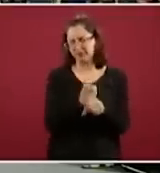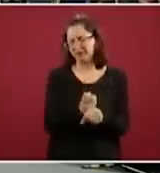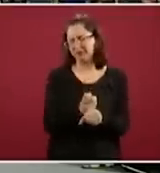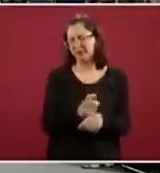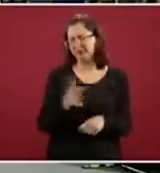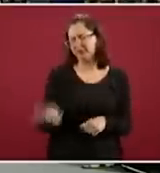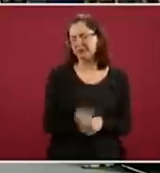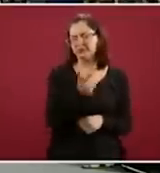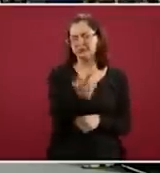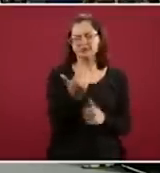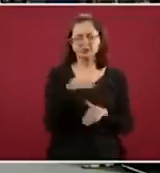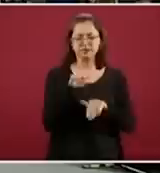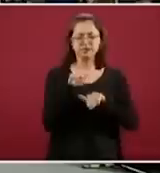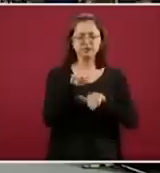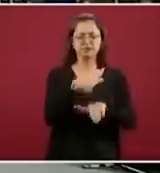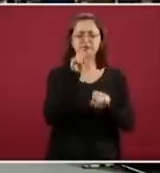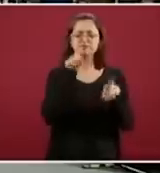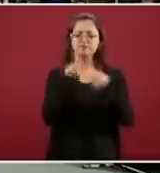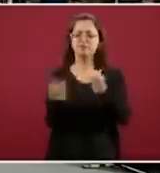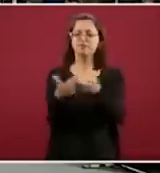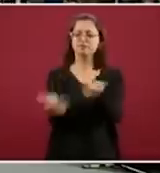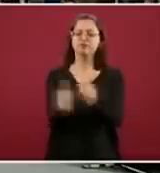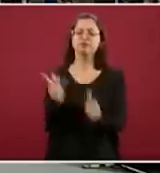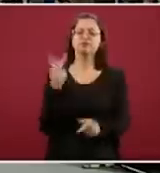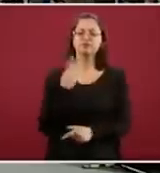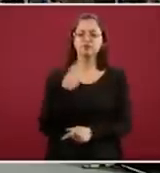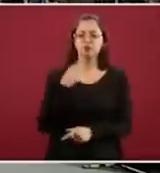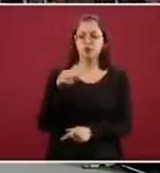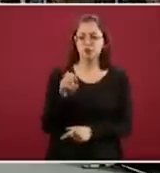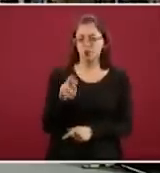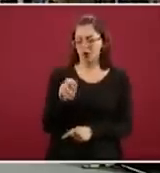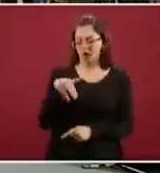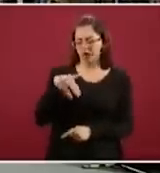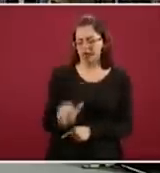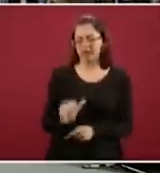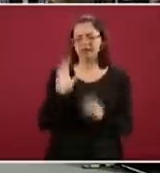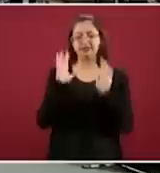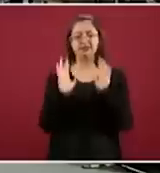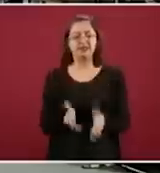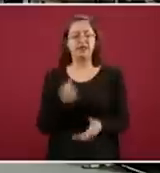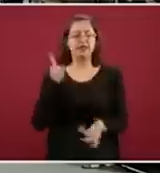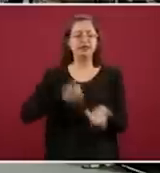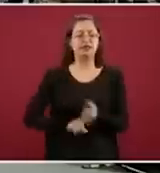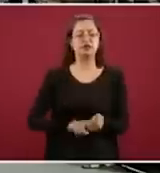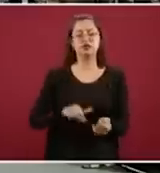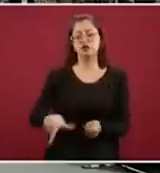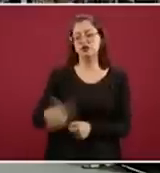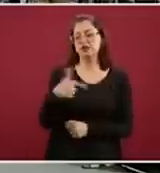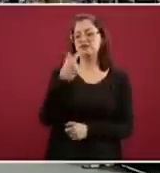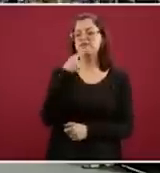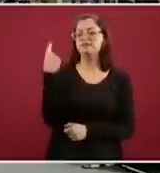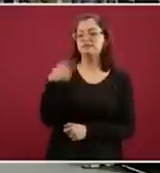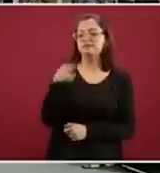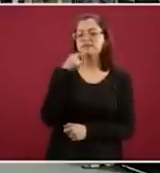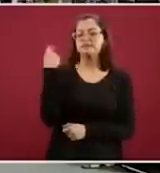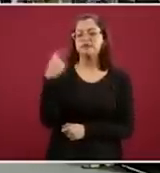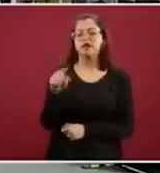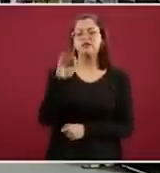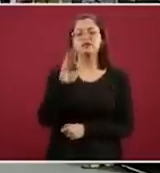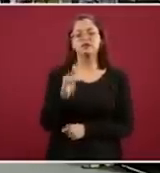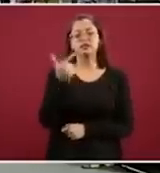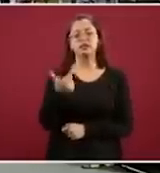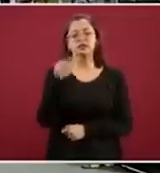también tiene que ver con Morena. Suman ya 17 denuncias que ha recibido la Fiscalía General de la